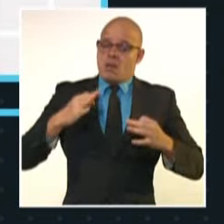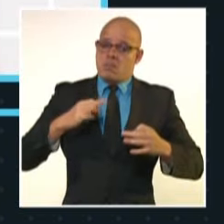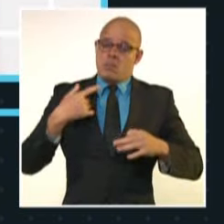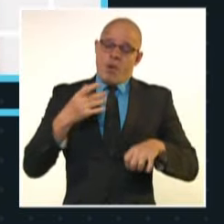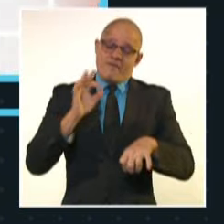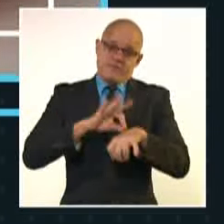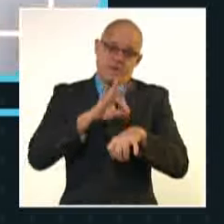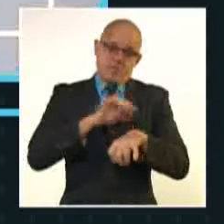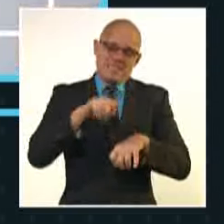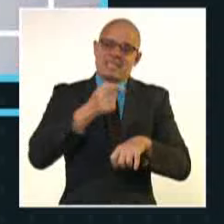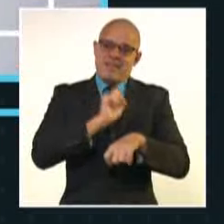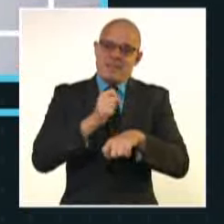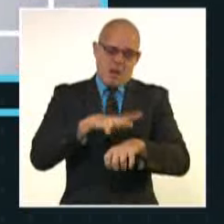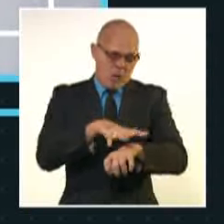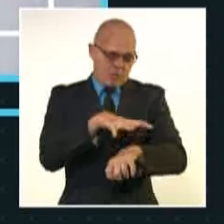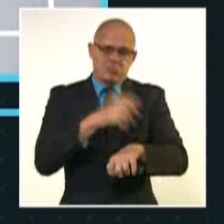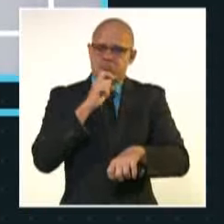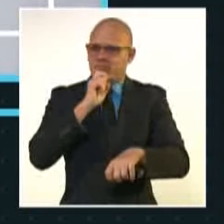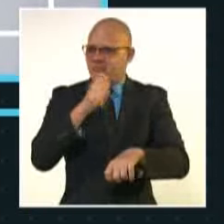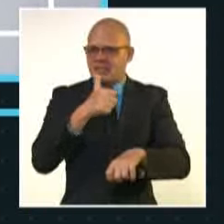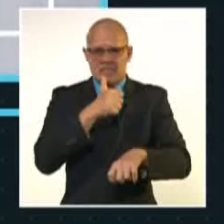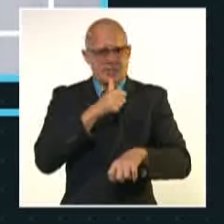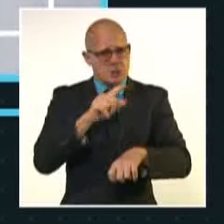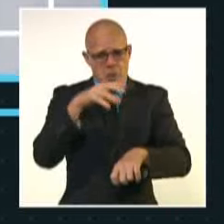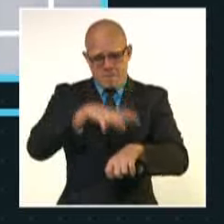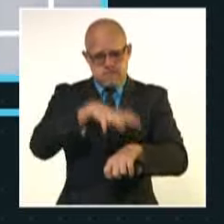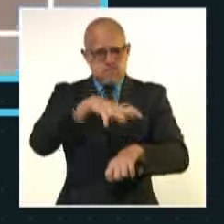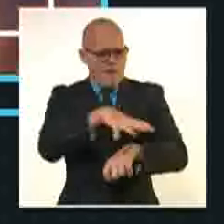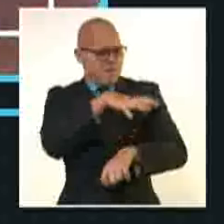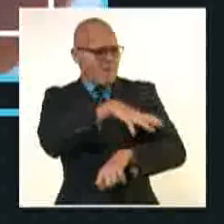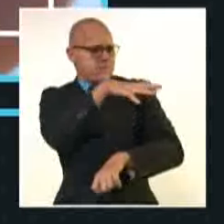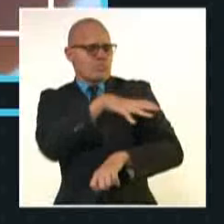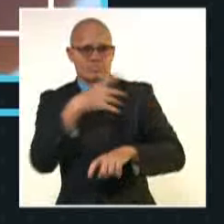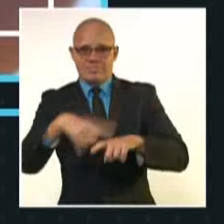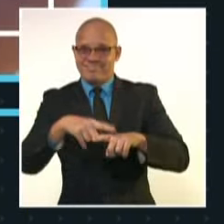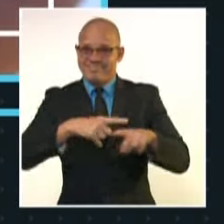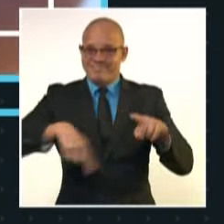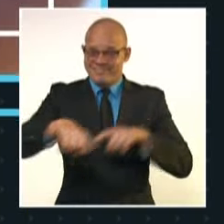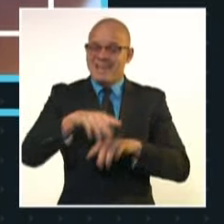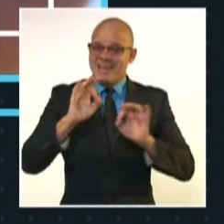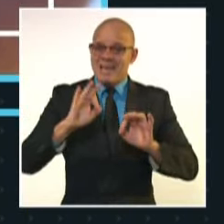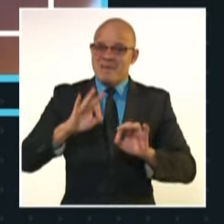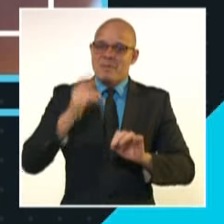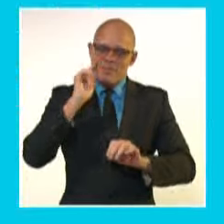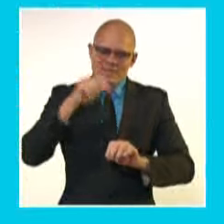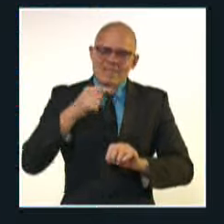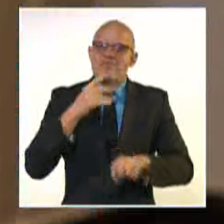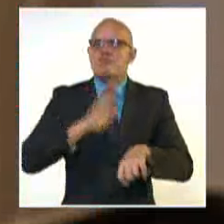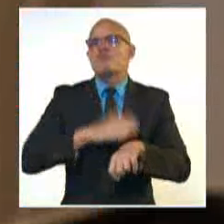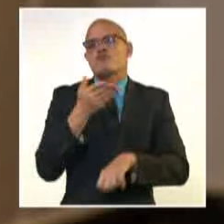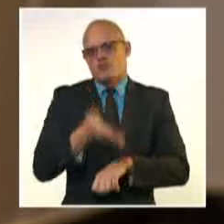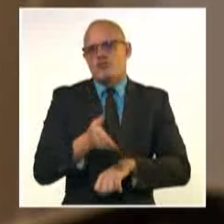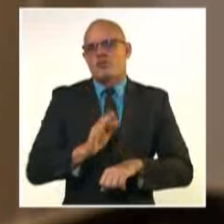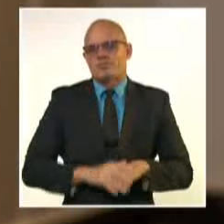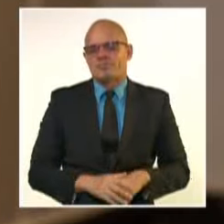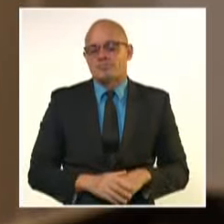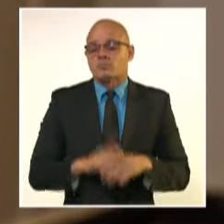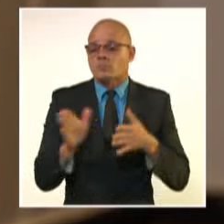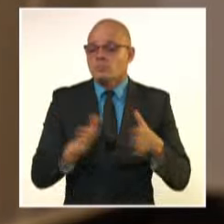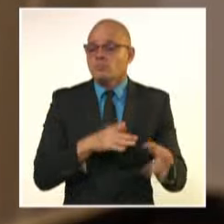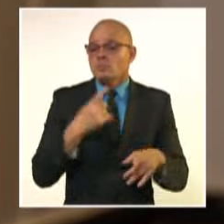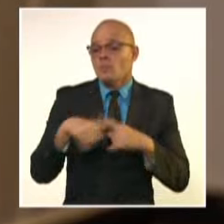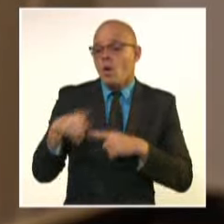las inflamaciones. Por tanto, es uno de los elementos que explica la poliartritis en muchos pacientes. Además de favorecer